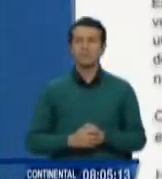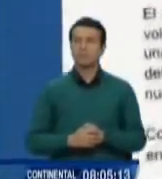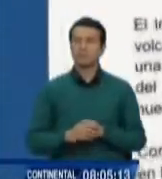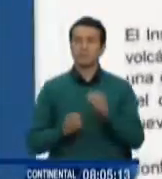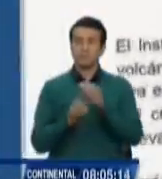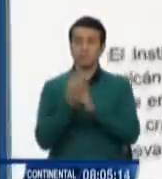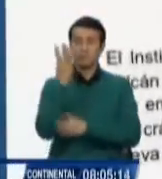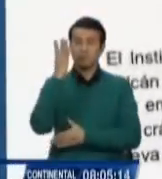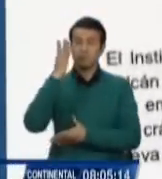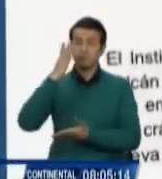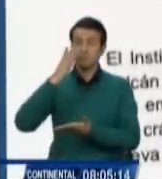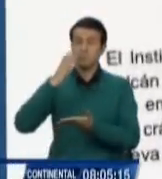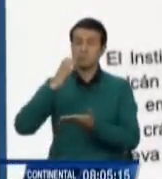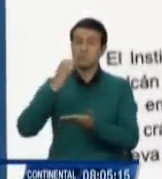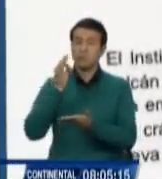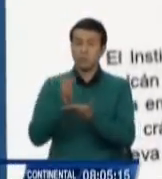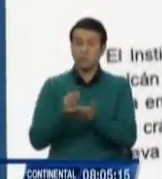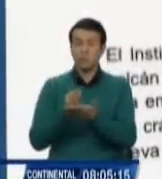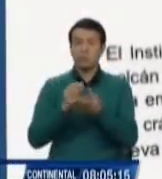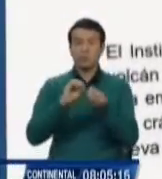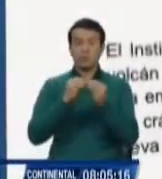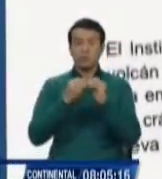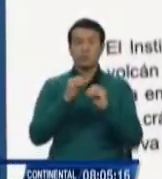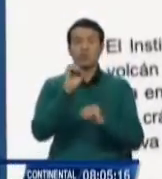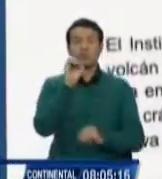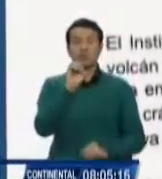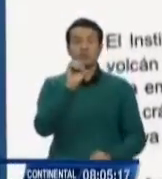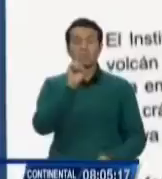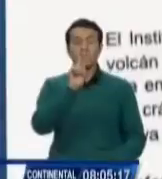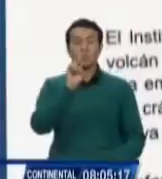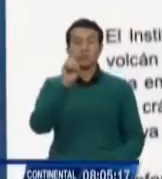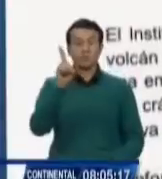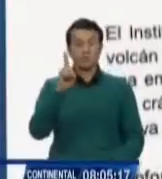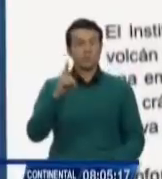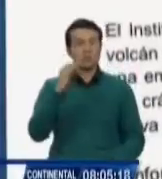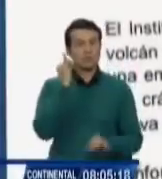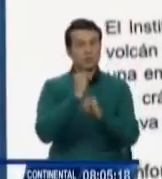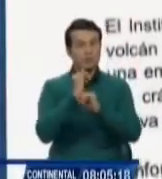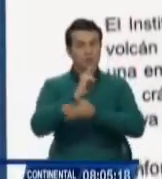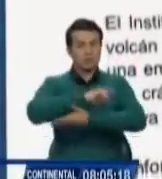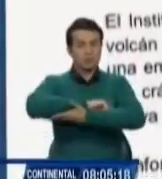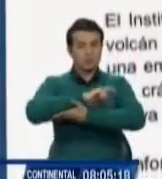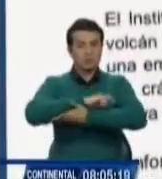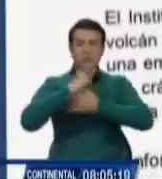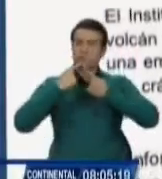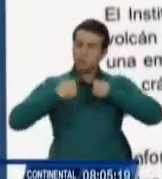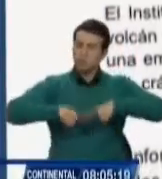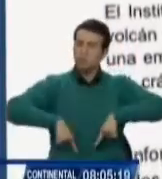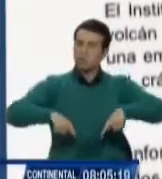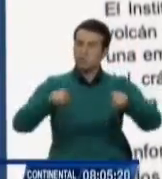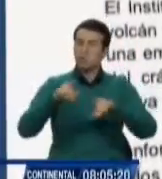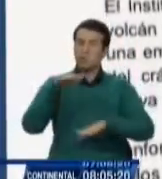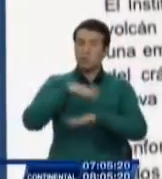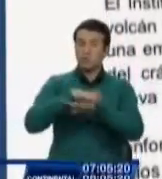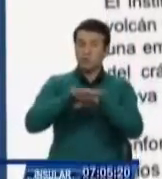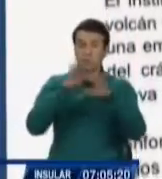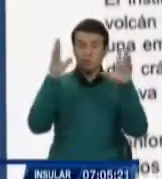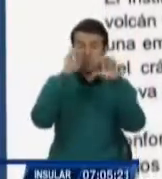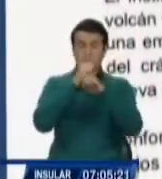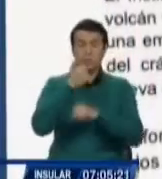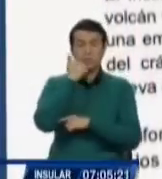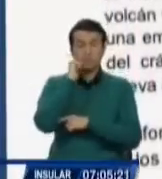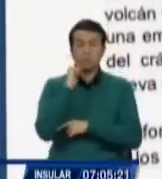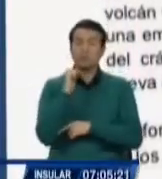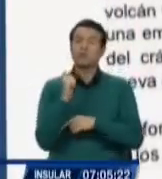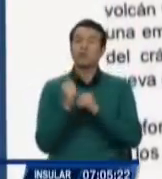Volcán Cotopaxi, Boletín de Prensa 021. El Instituto Geofísico informa que durante la tarde y noche de ayer,